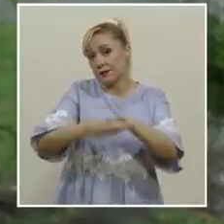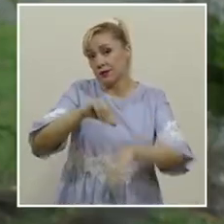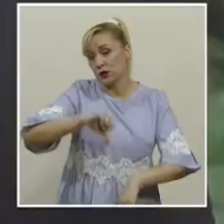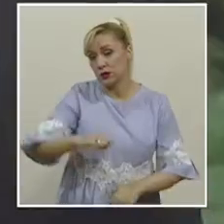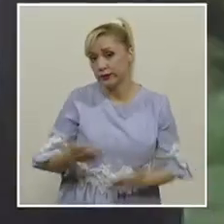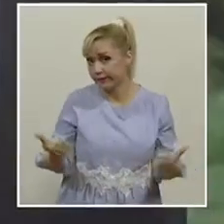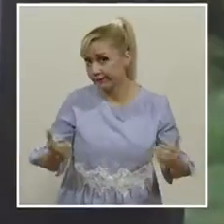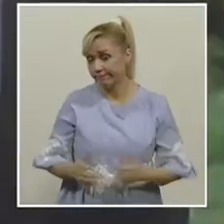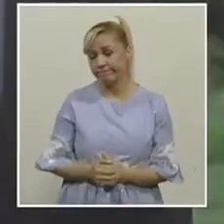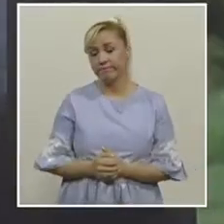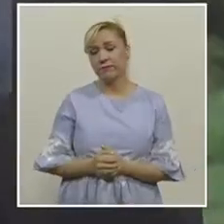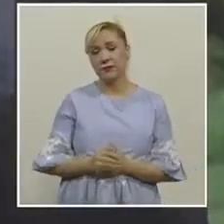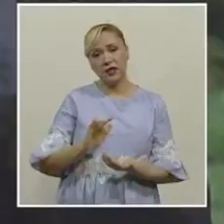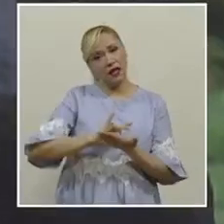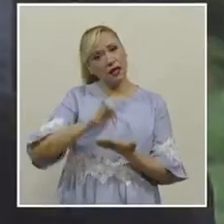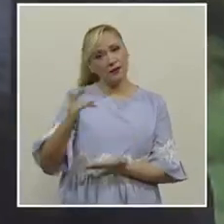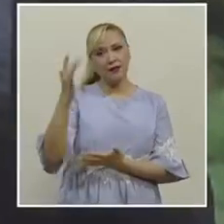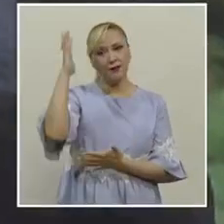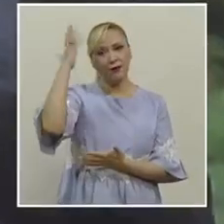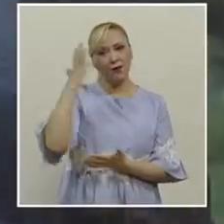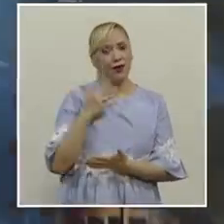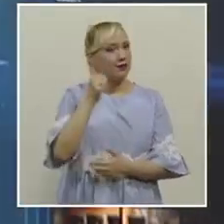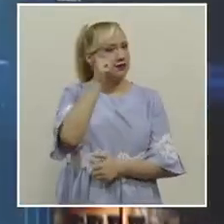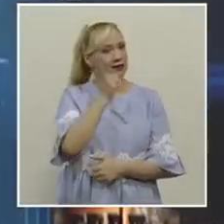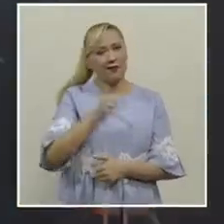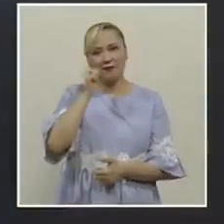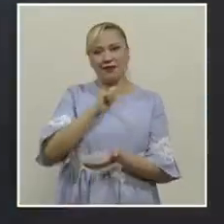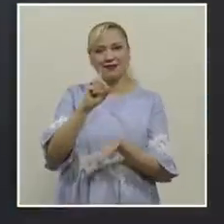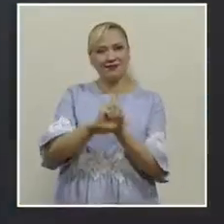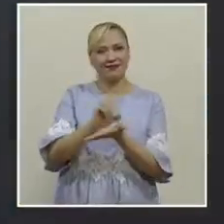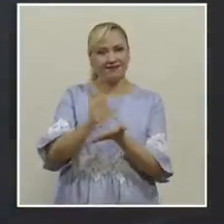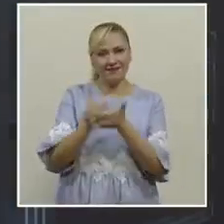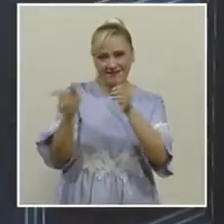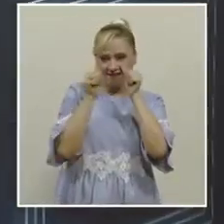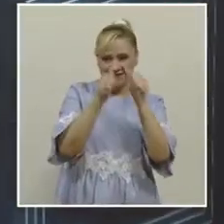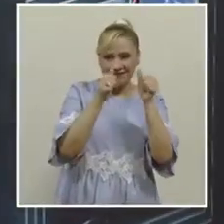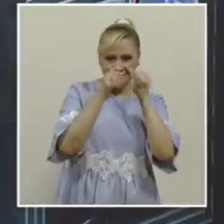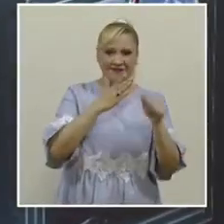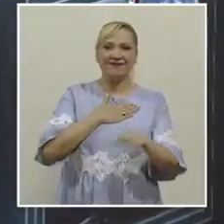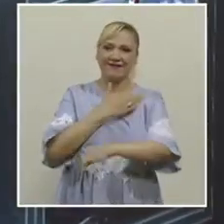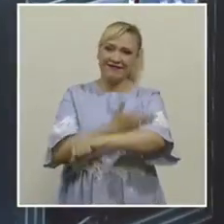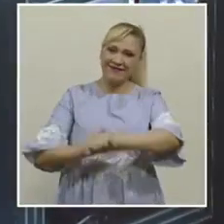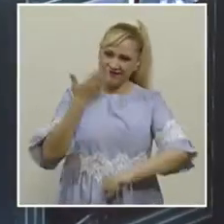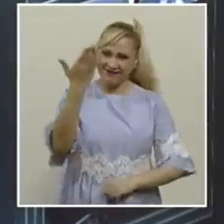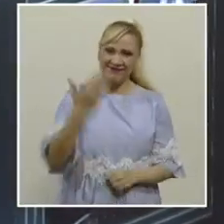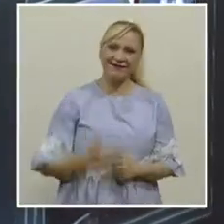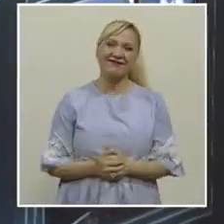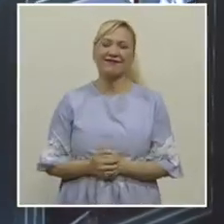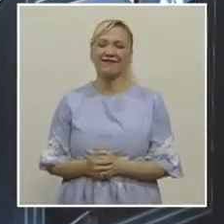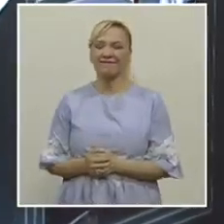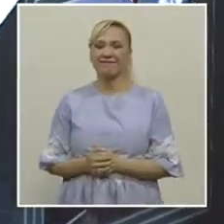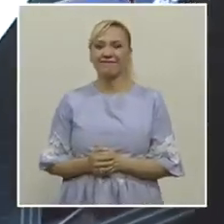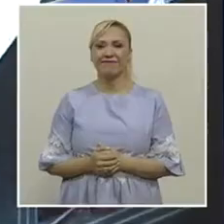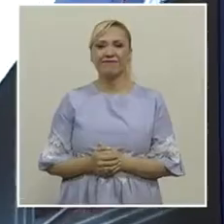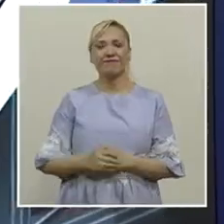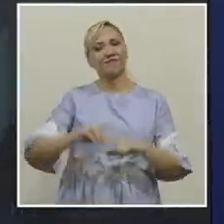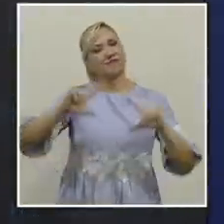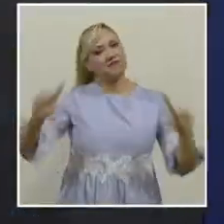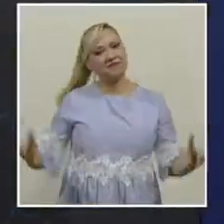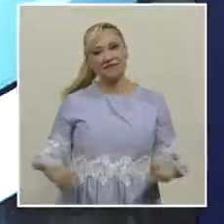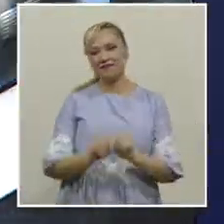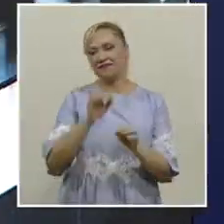Citlali. Gracias, Lorena, por el reporte. Que tengas una excelente tarde. Y así concluimos esta emisión. Lo